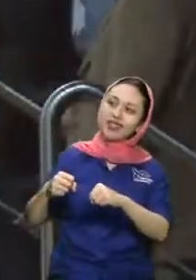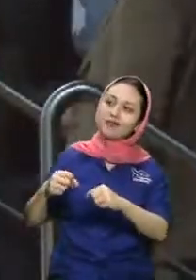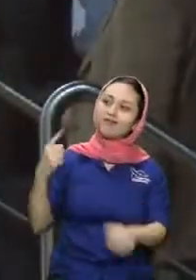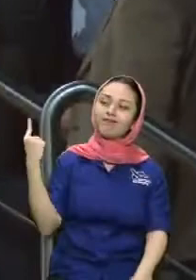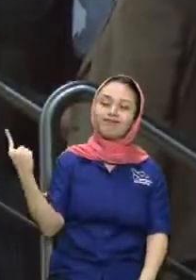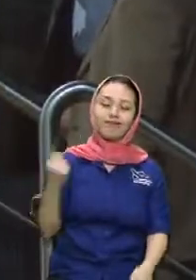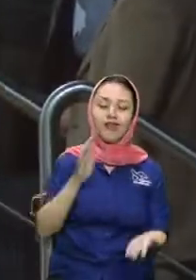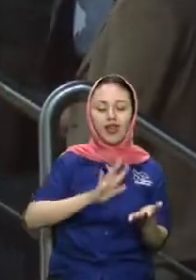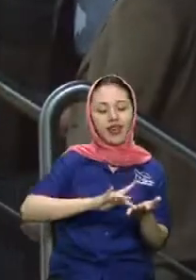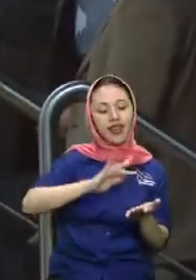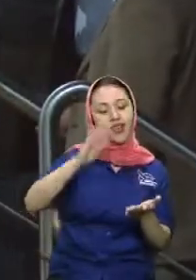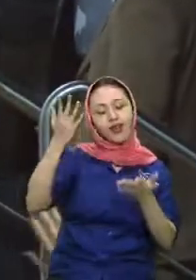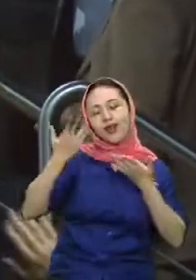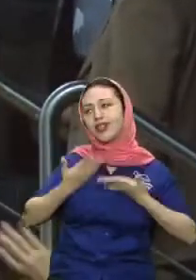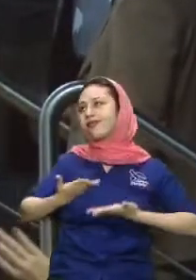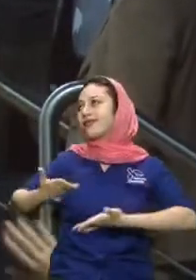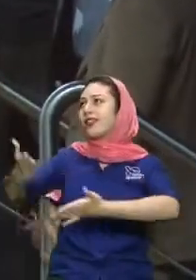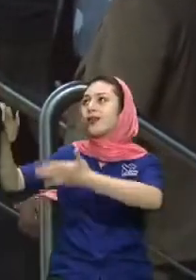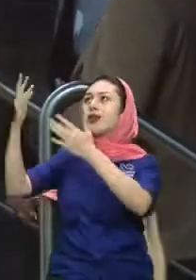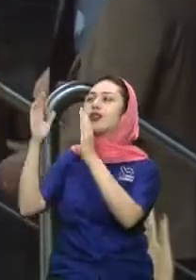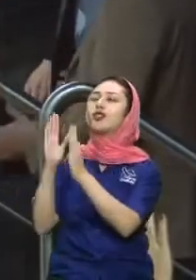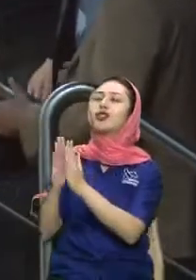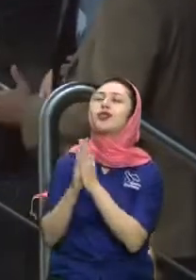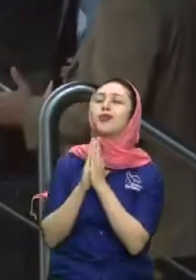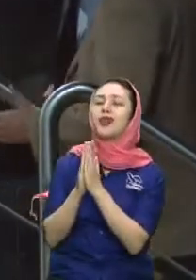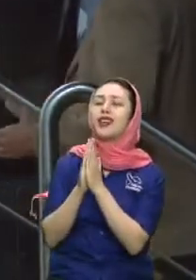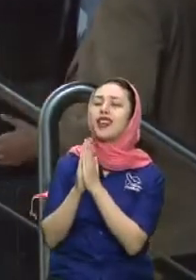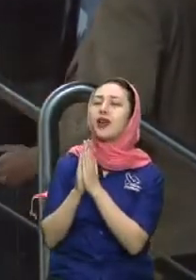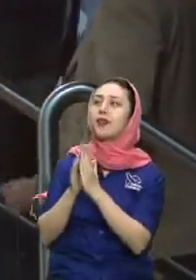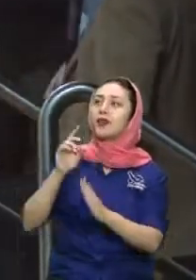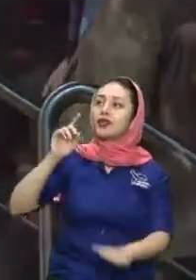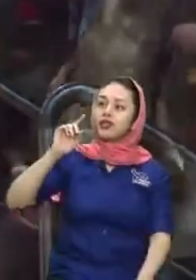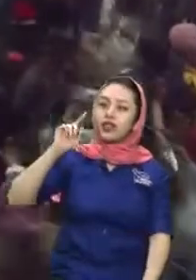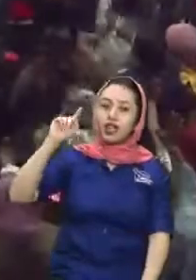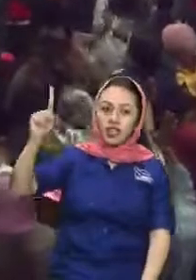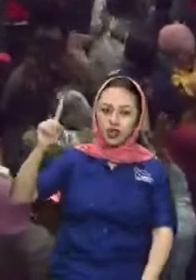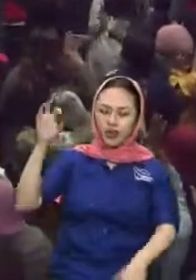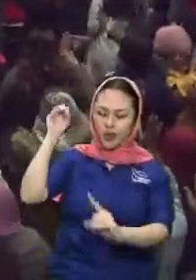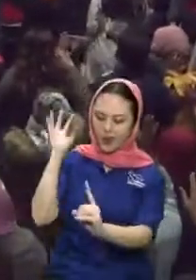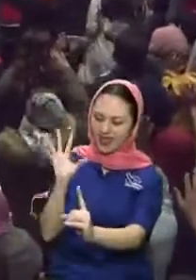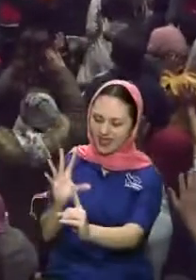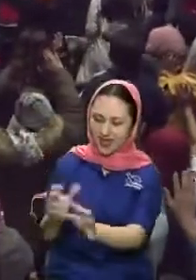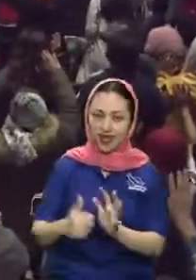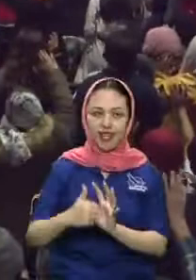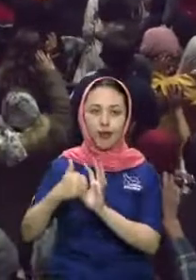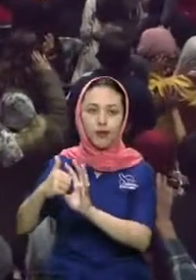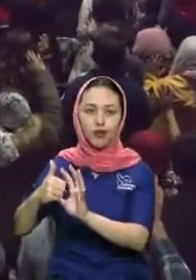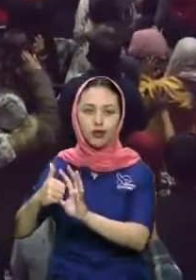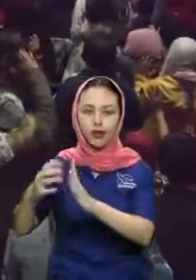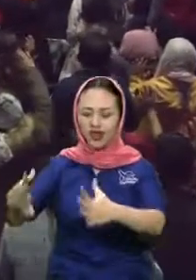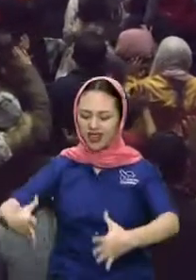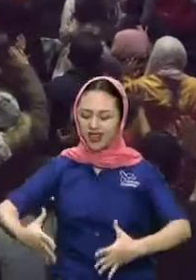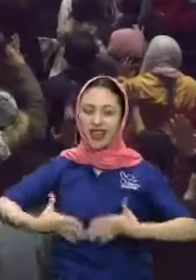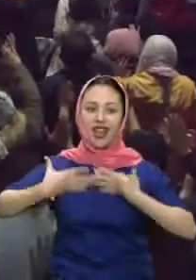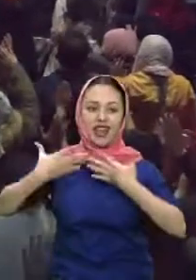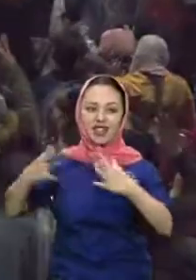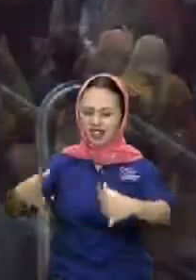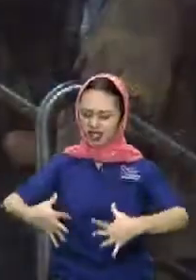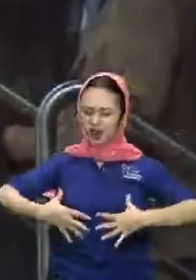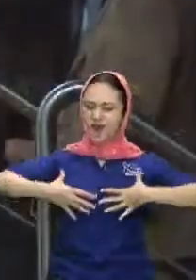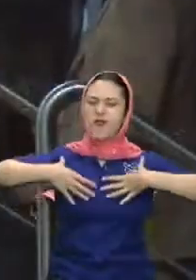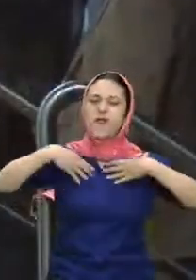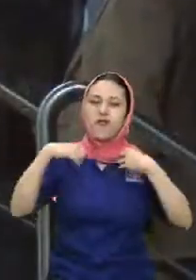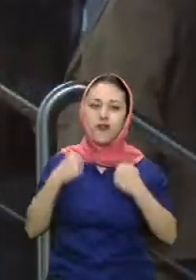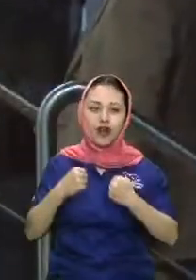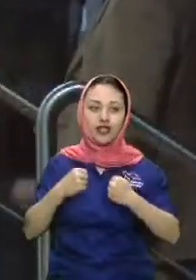la gloria, Señor, pedimos que multiplique la fuerza de tu siervo, que lo llenes de vigor,